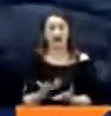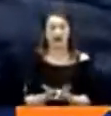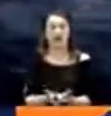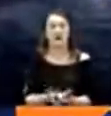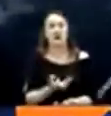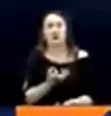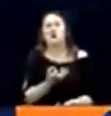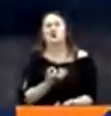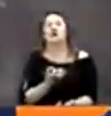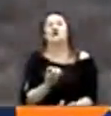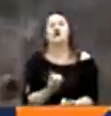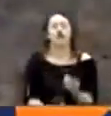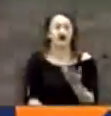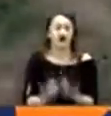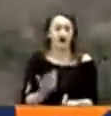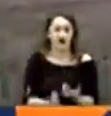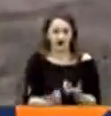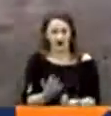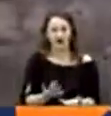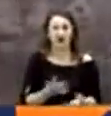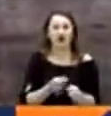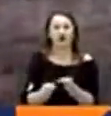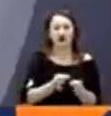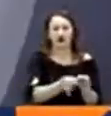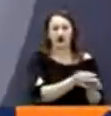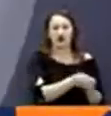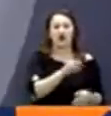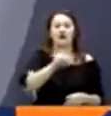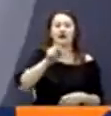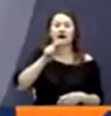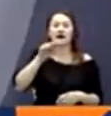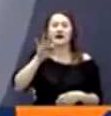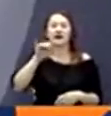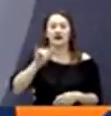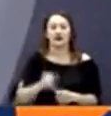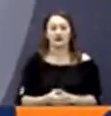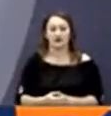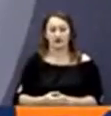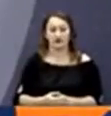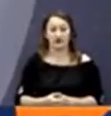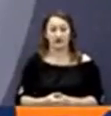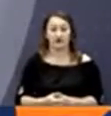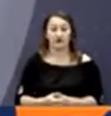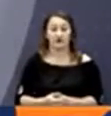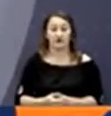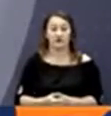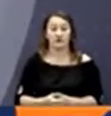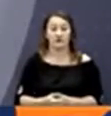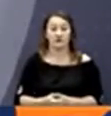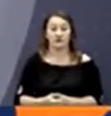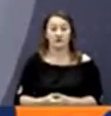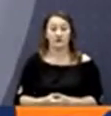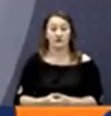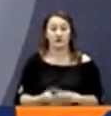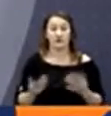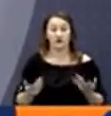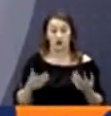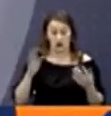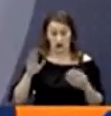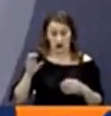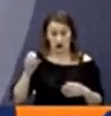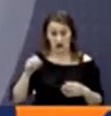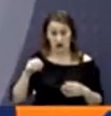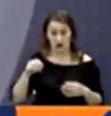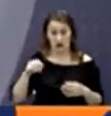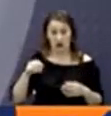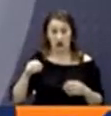al punto de ocasionar incendios en municipios como Manatí. La optimización del distrito de riego